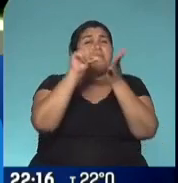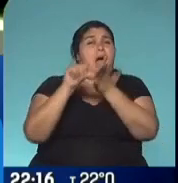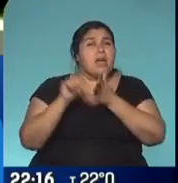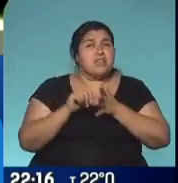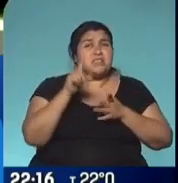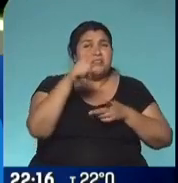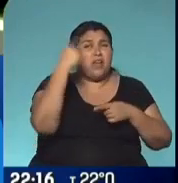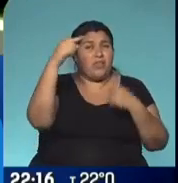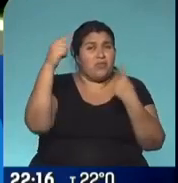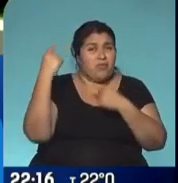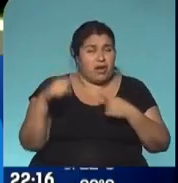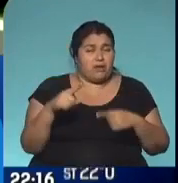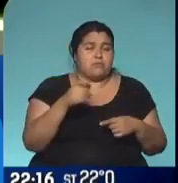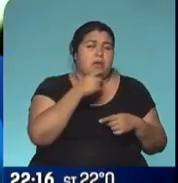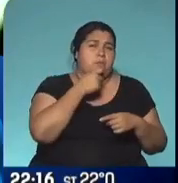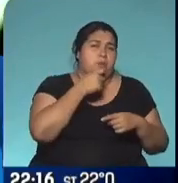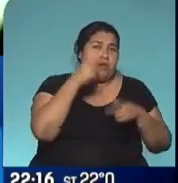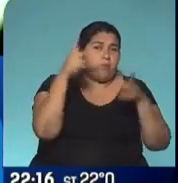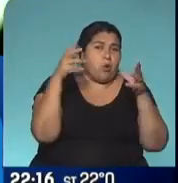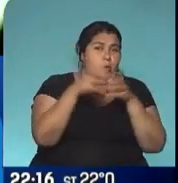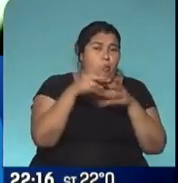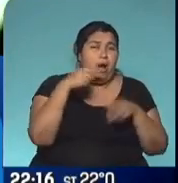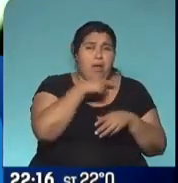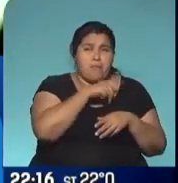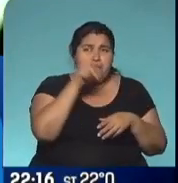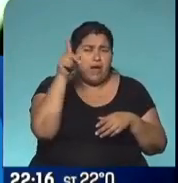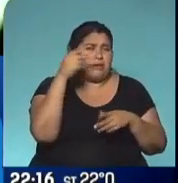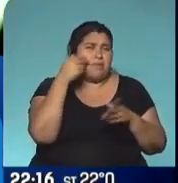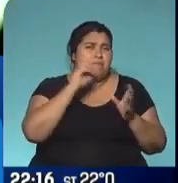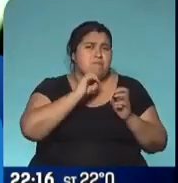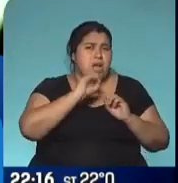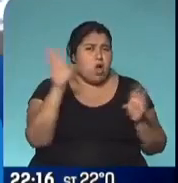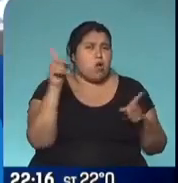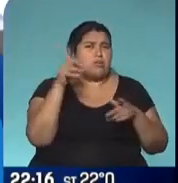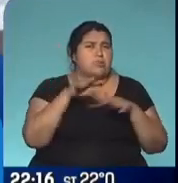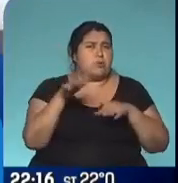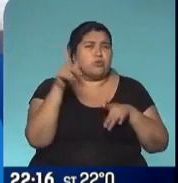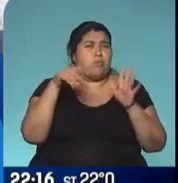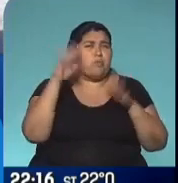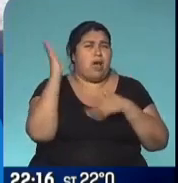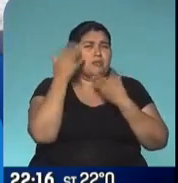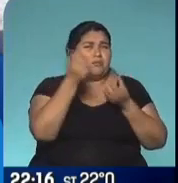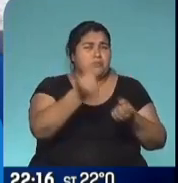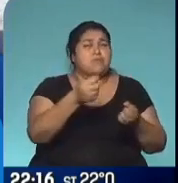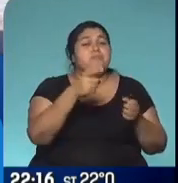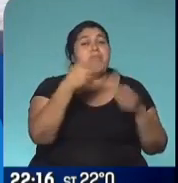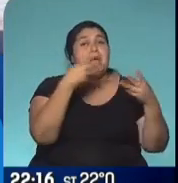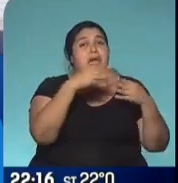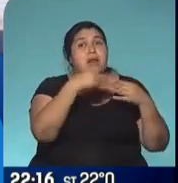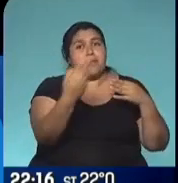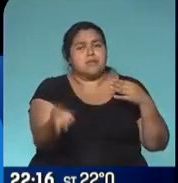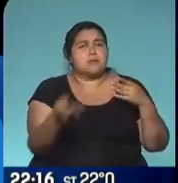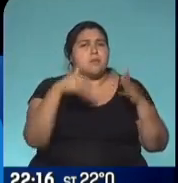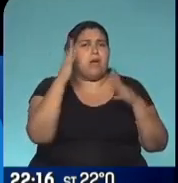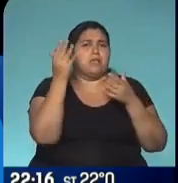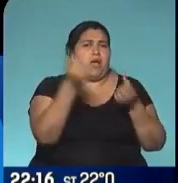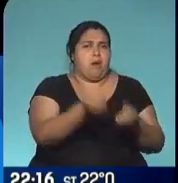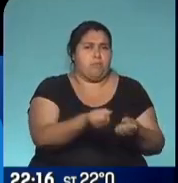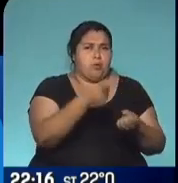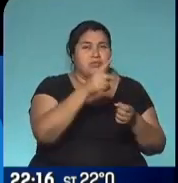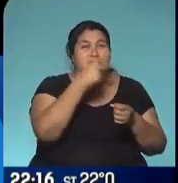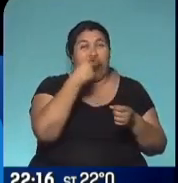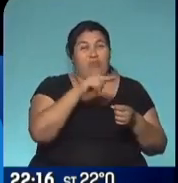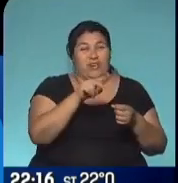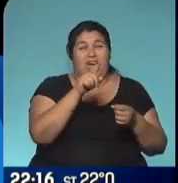socialdemocracia alemana, por ejemplo, está en sus peores índices de apoyo electoral desde la posguerra, desde el fin de la Segunda Guerra